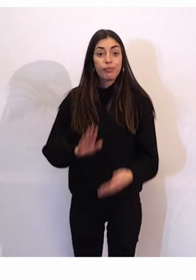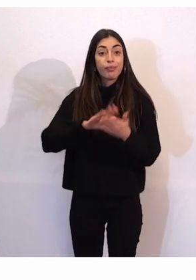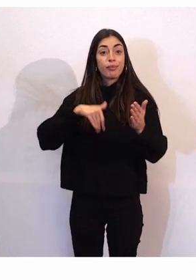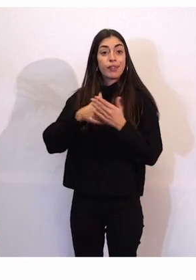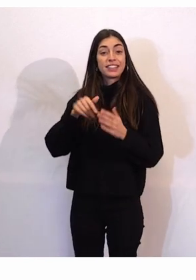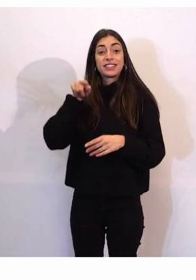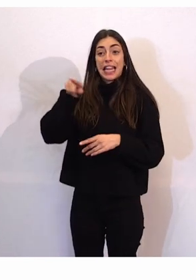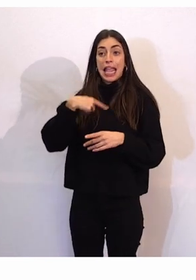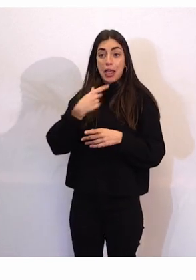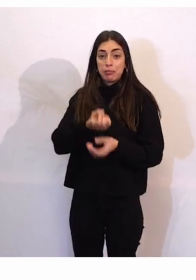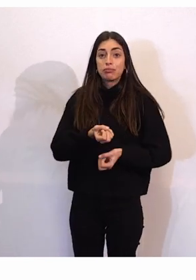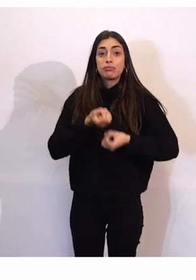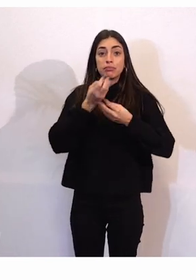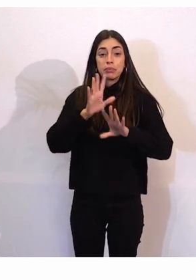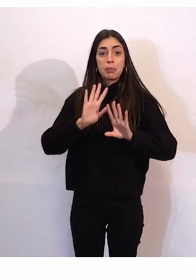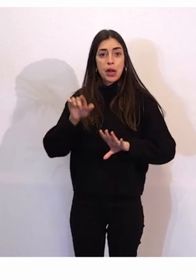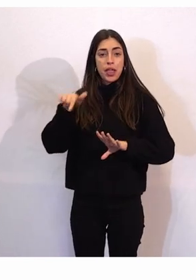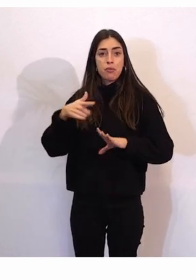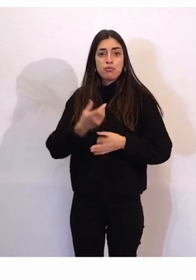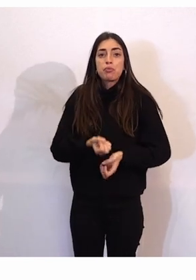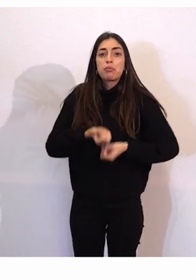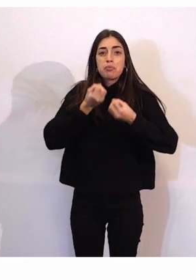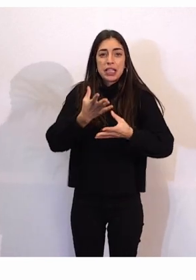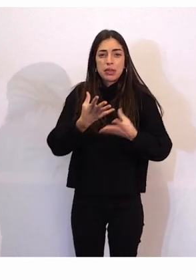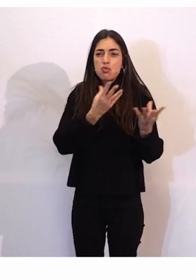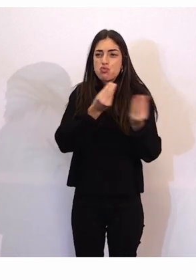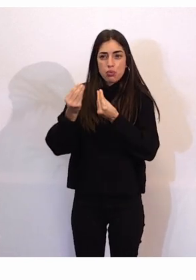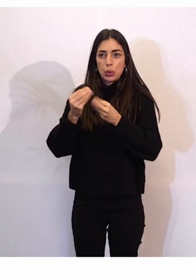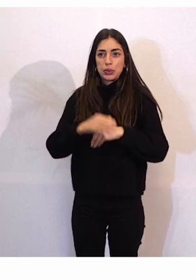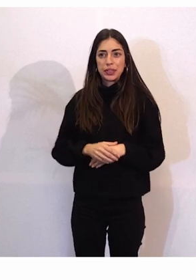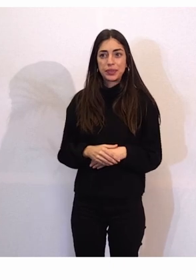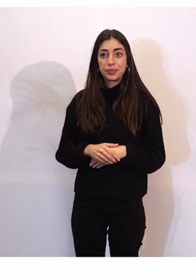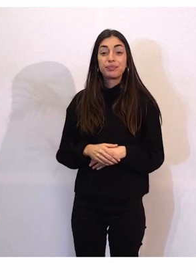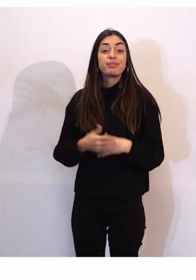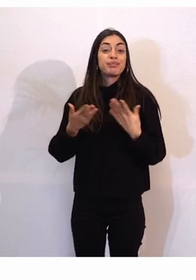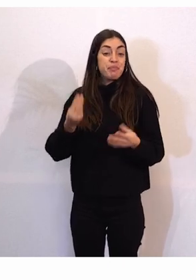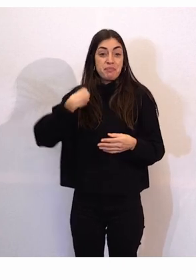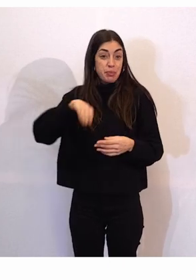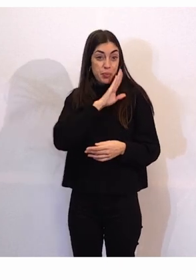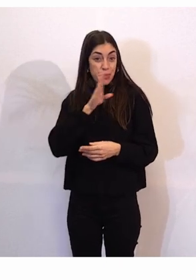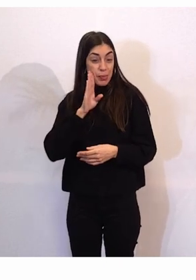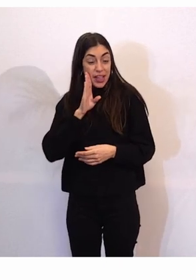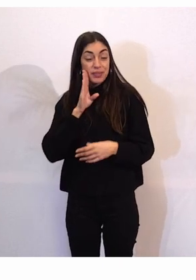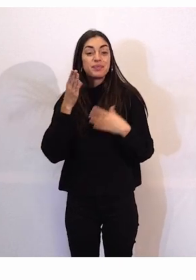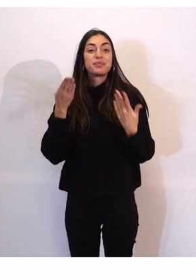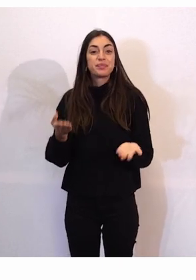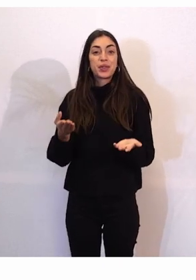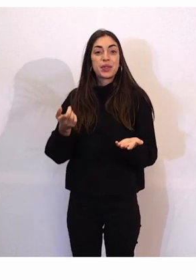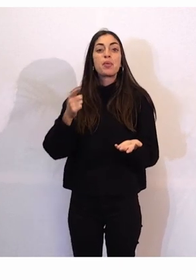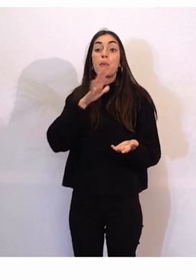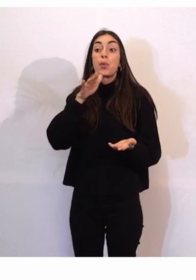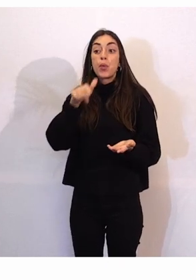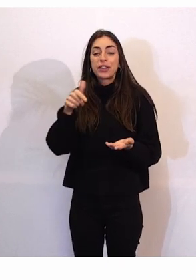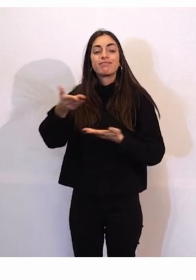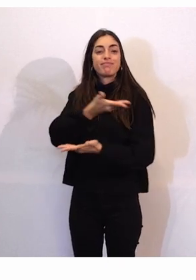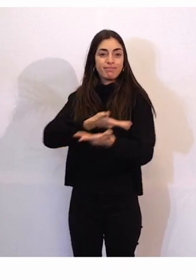cualidad que es muy expresiva, debe ser como la madre, muy expresiva. Y entonces, por eso también colabora. Otra